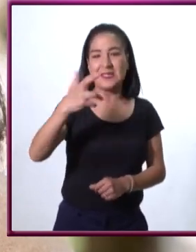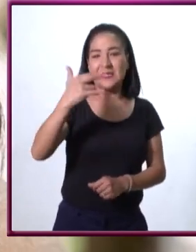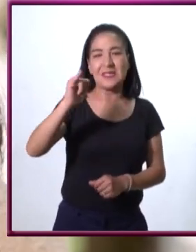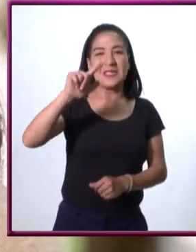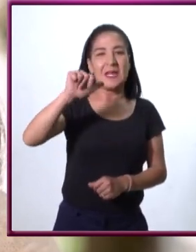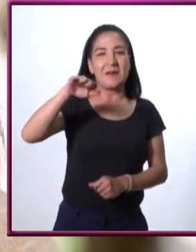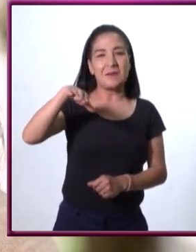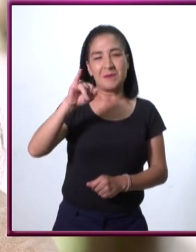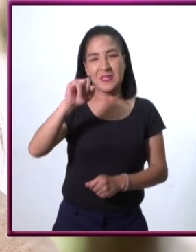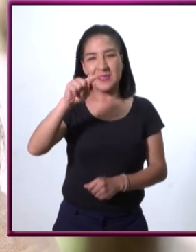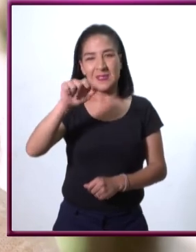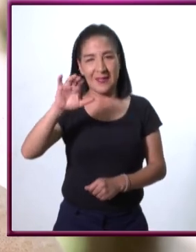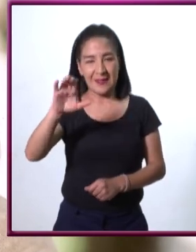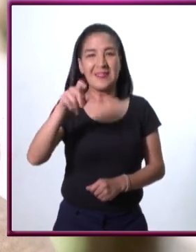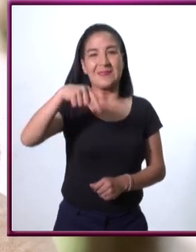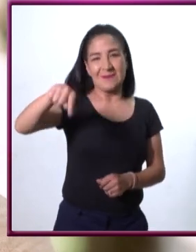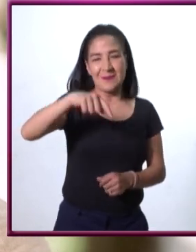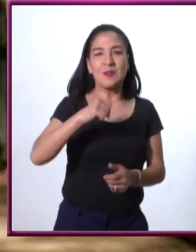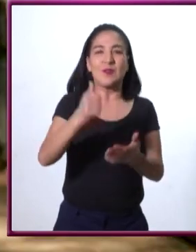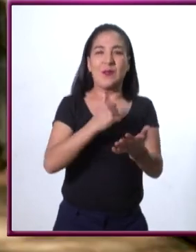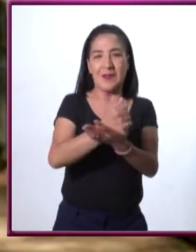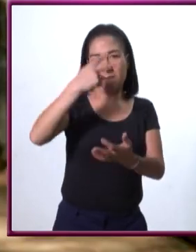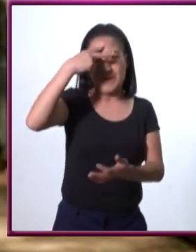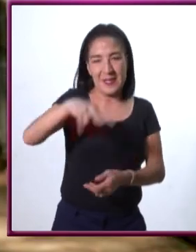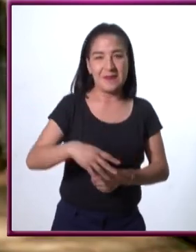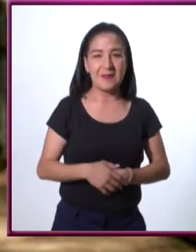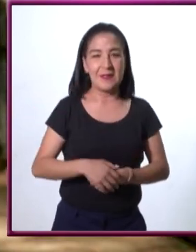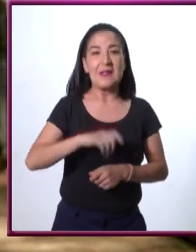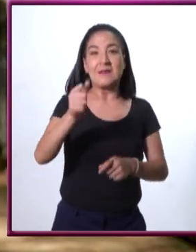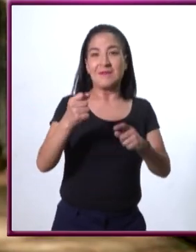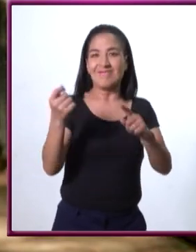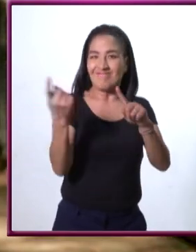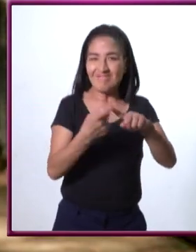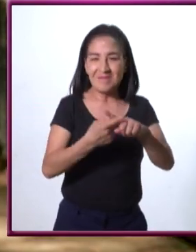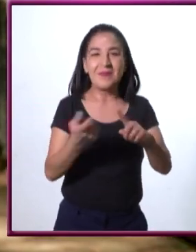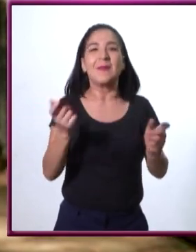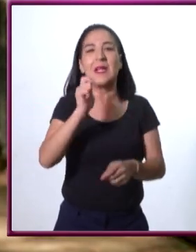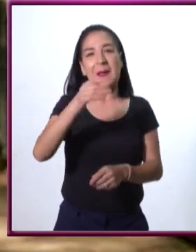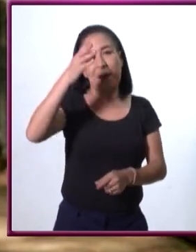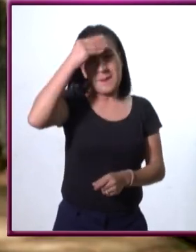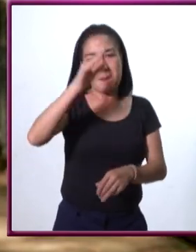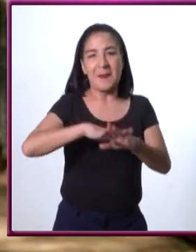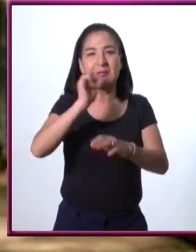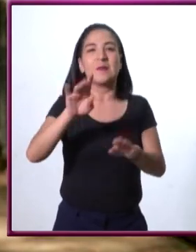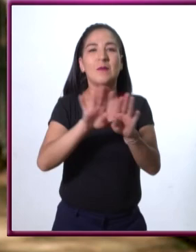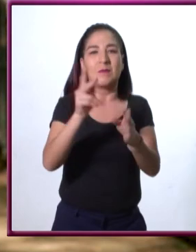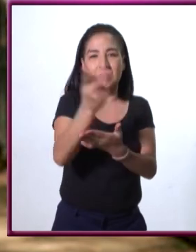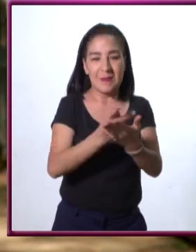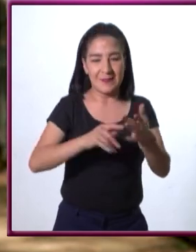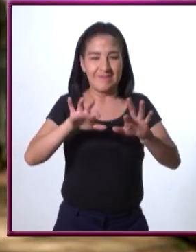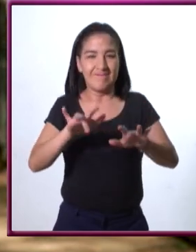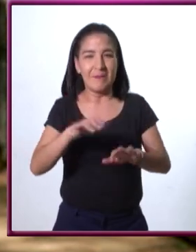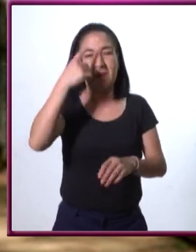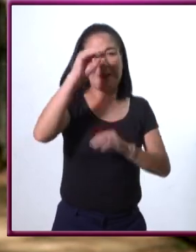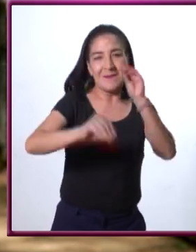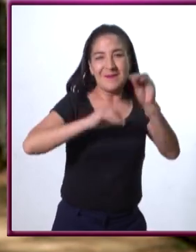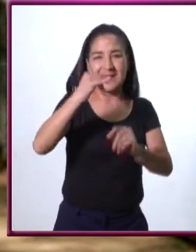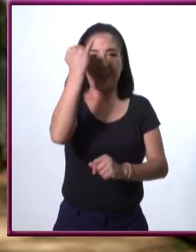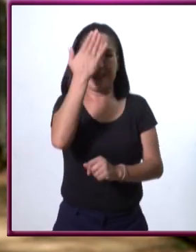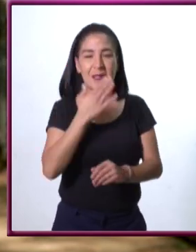en lo que es el reconocimiento, el mostrarle a nuestros hijos cómo puedo tener éxito en la vida en lugar